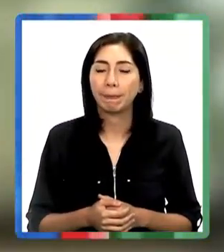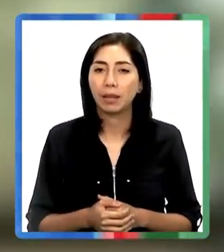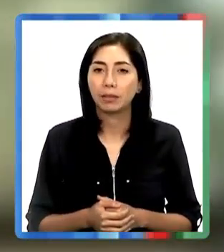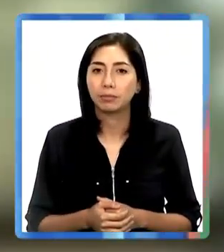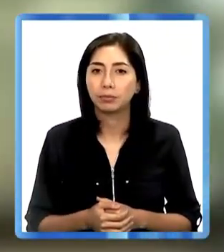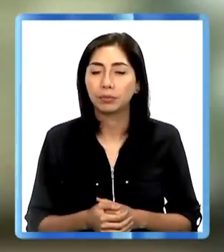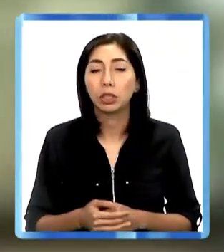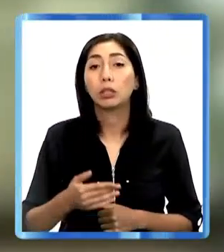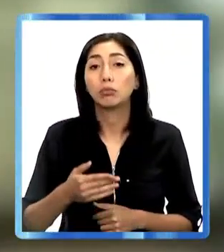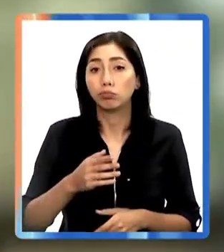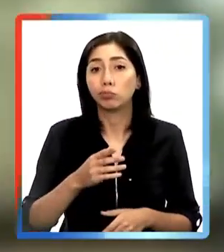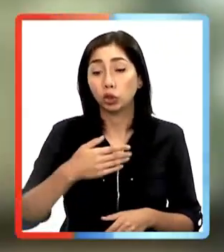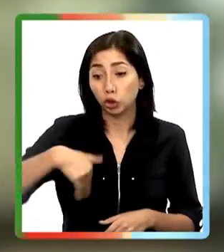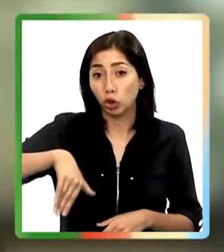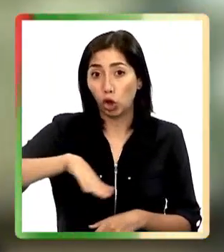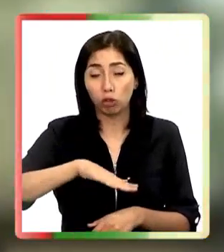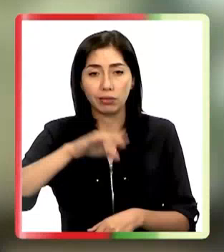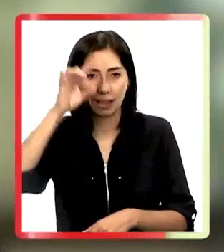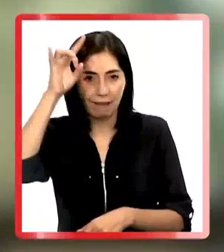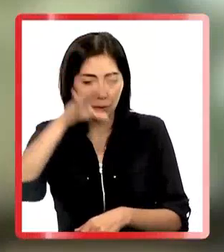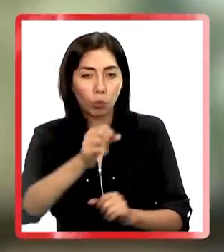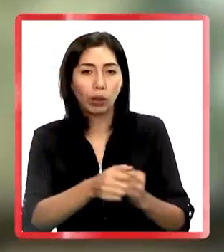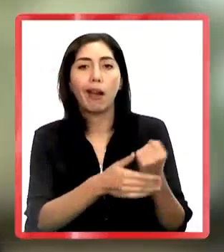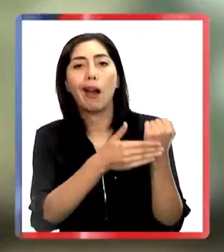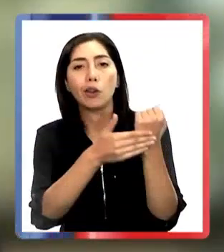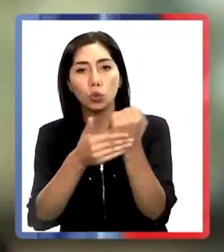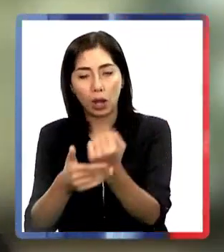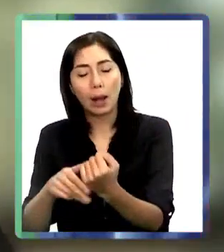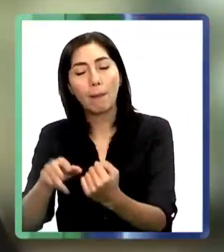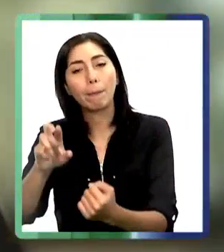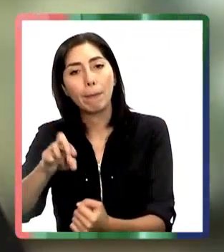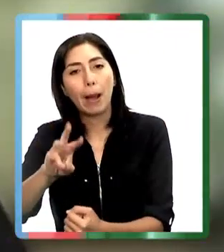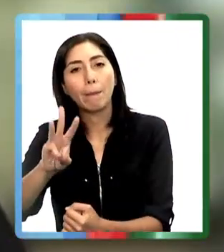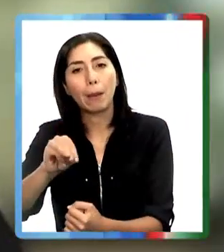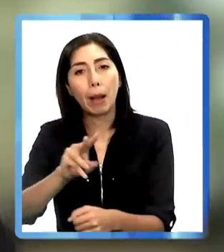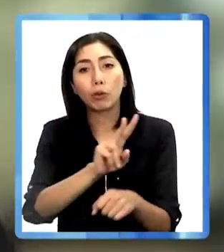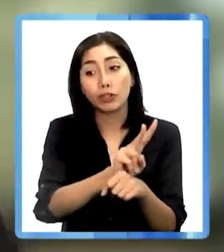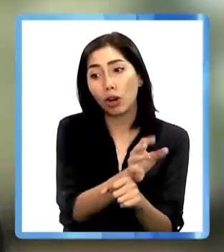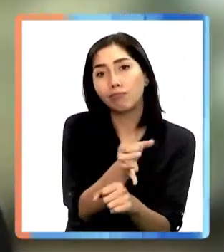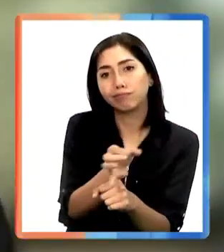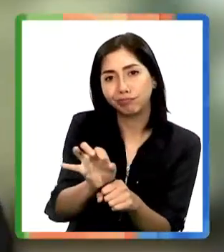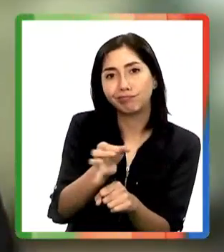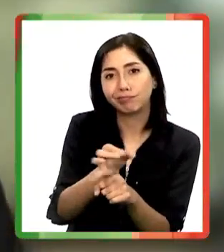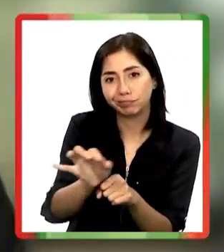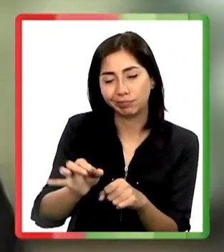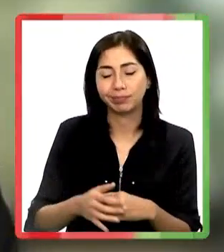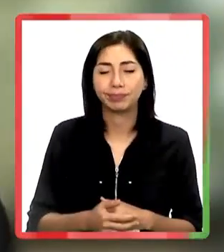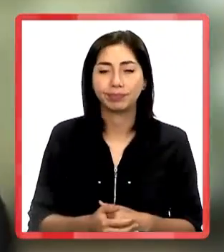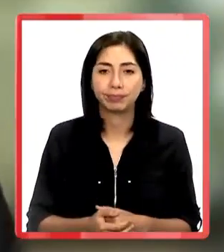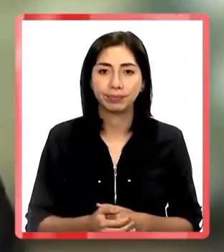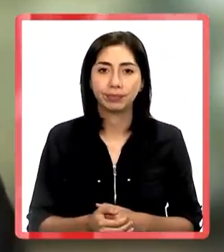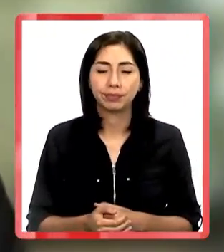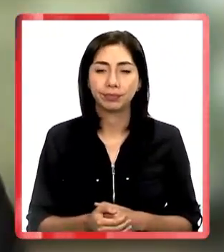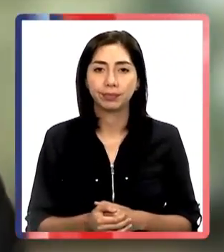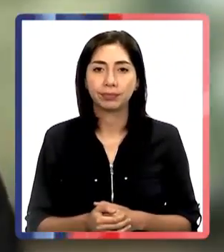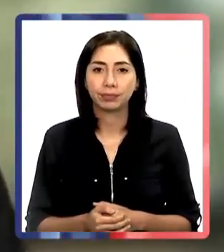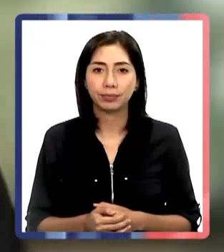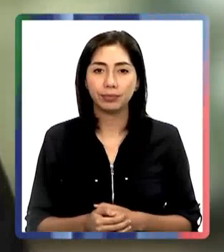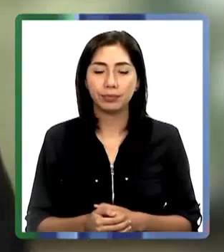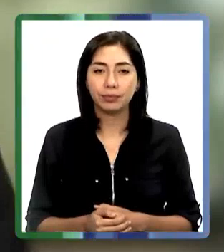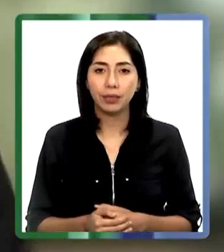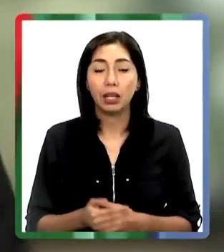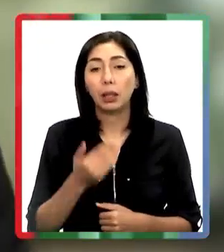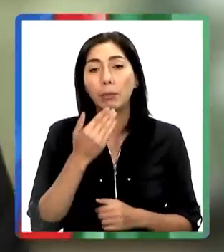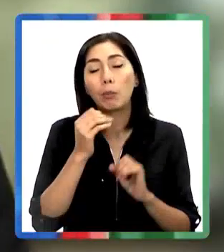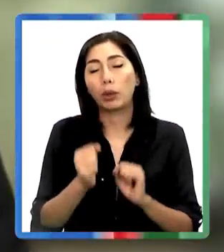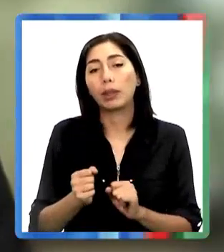profesores también saben manejar y que pueden ayudar a los padres y apoderados en esta situación. Y si